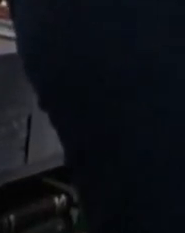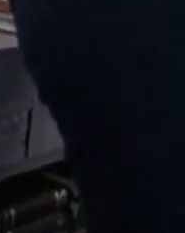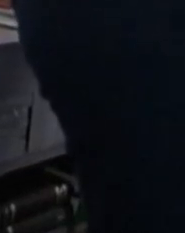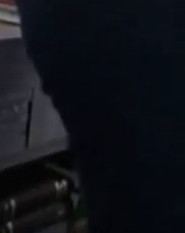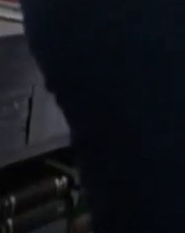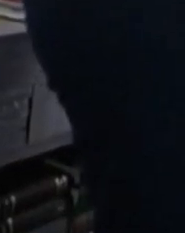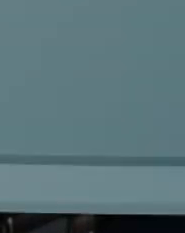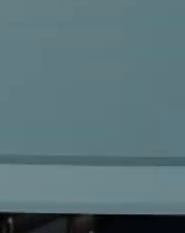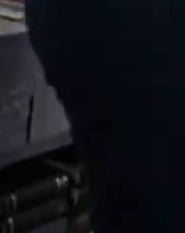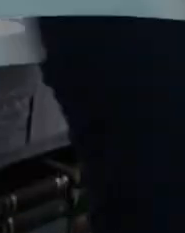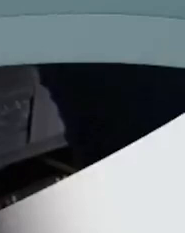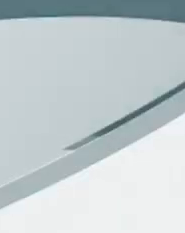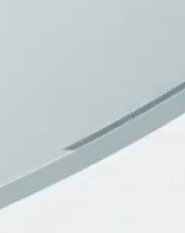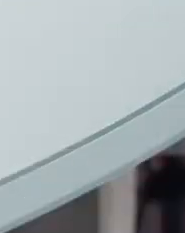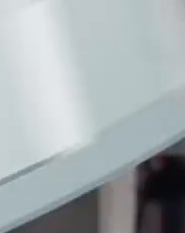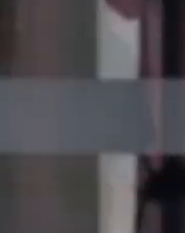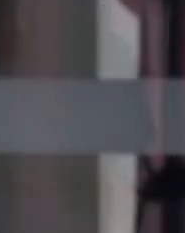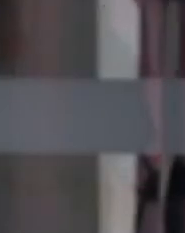a escuchar.